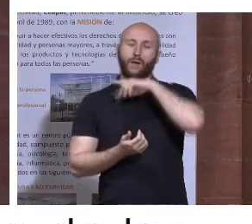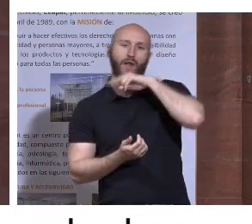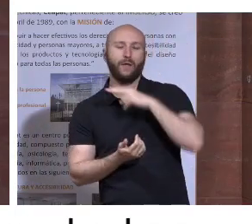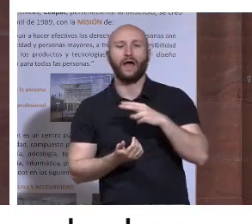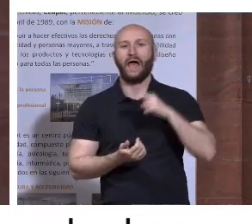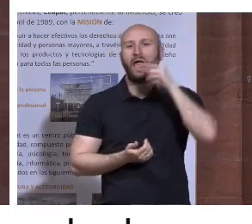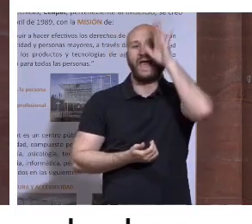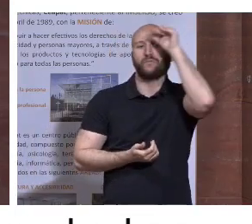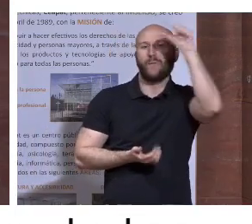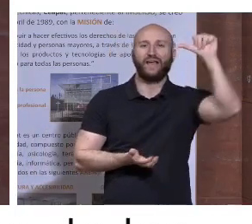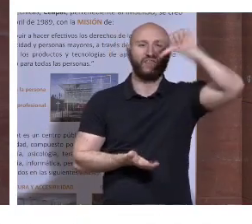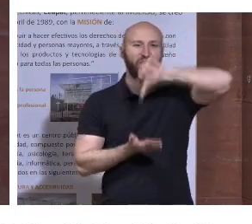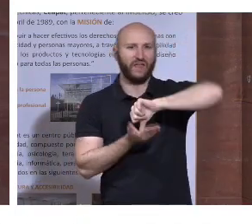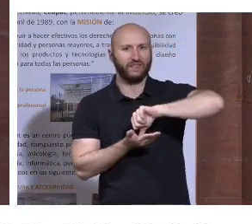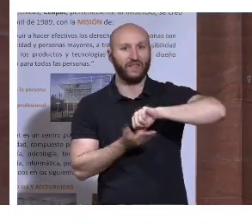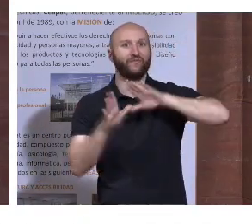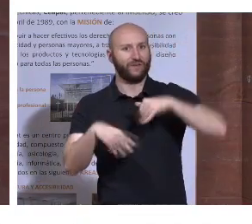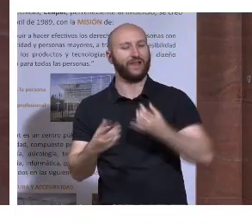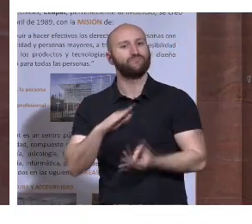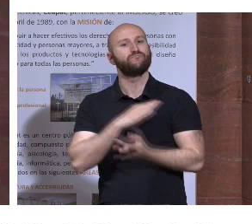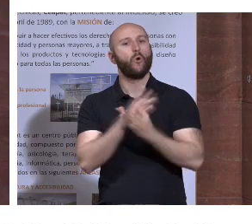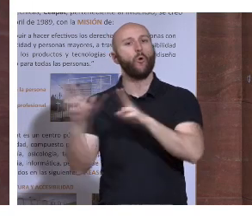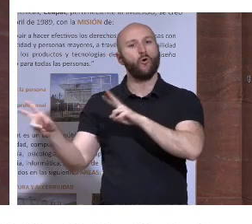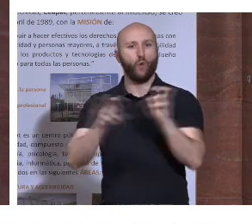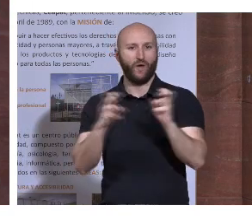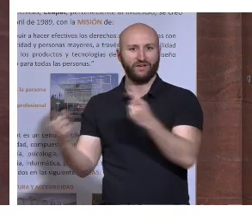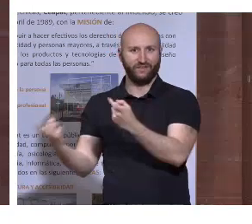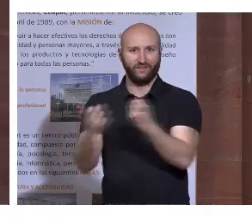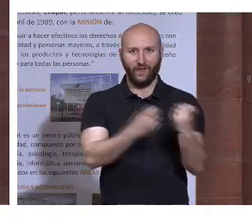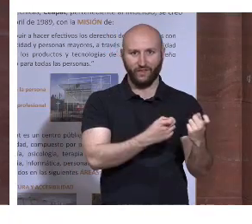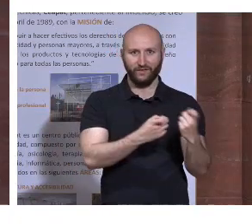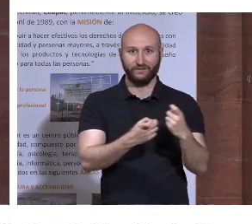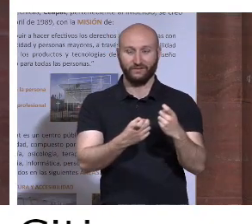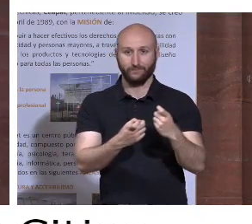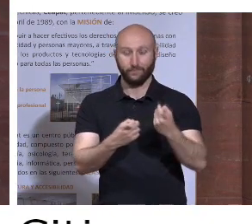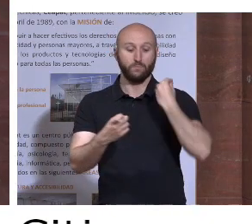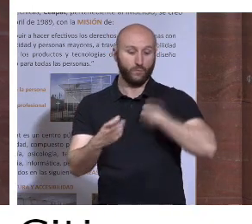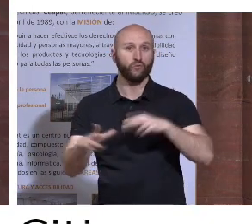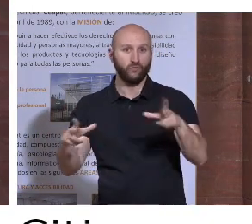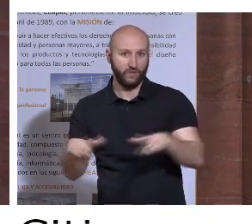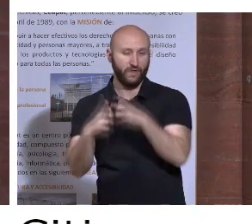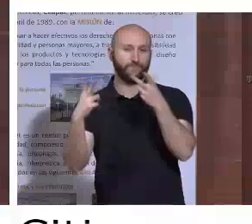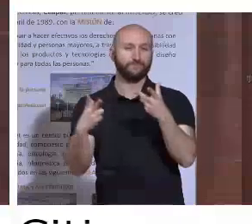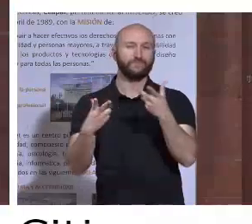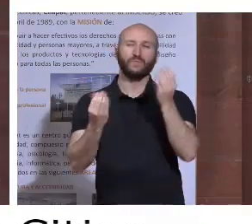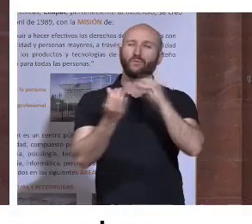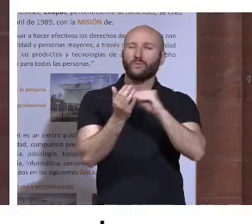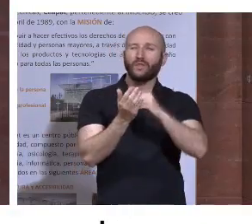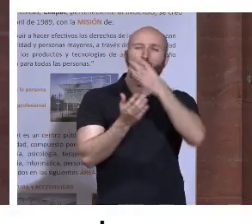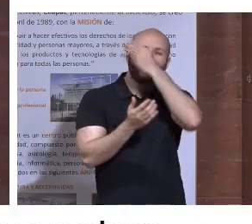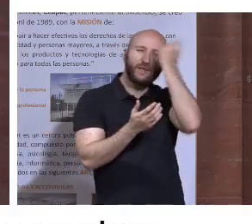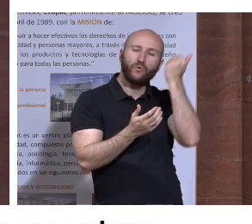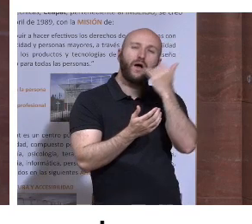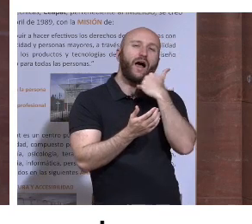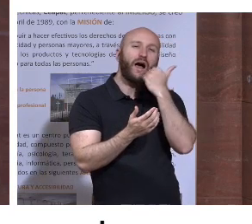Cities, surgen nuevas necesidades en nuestra sociedad y a veces olvidamos algo que ya teníamos,